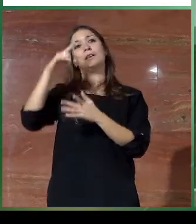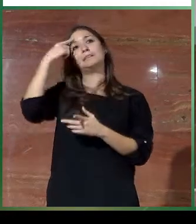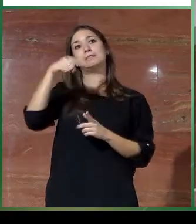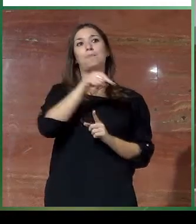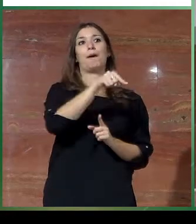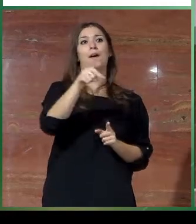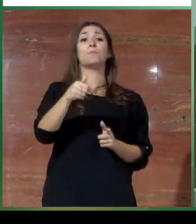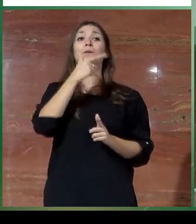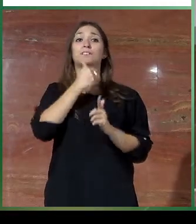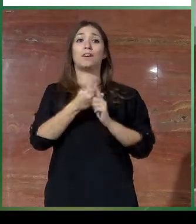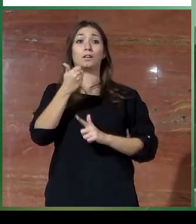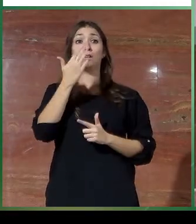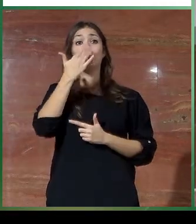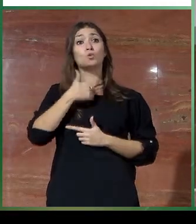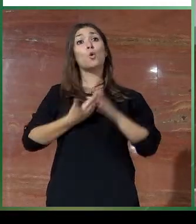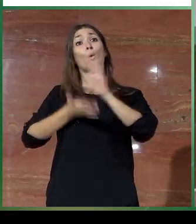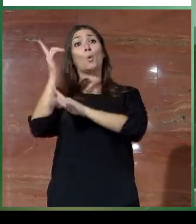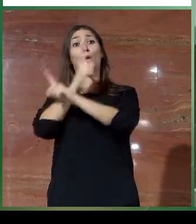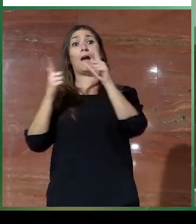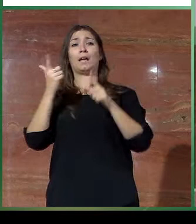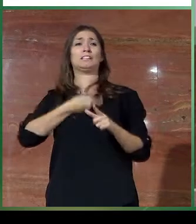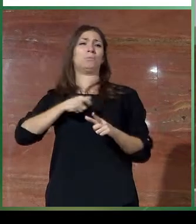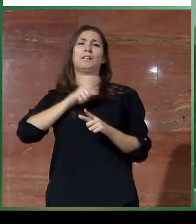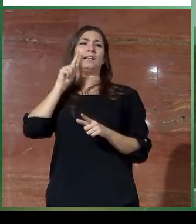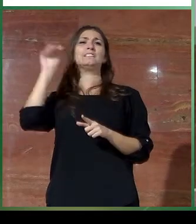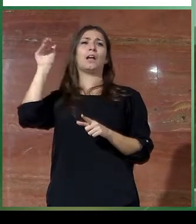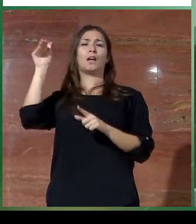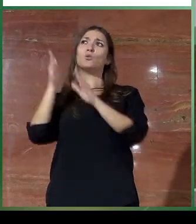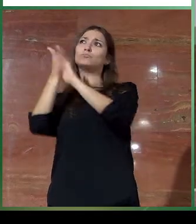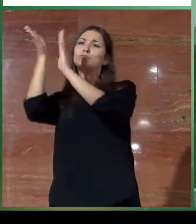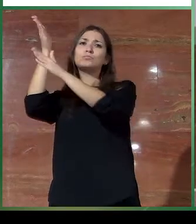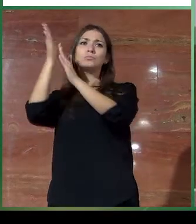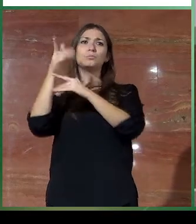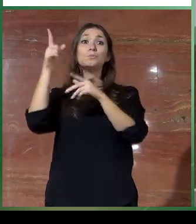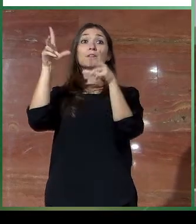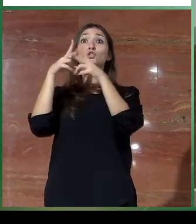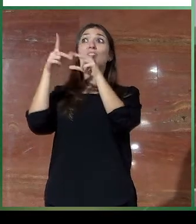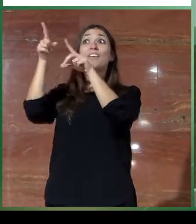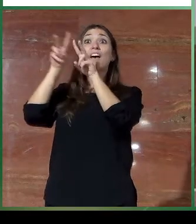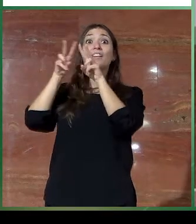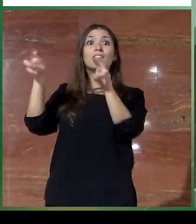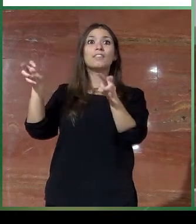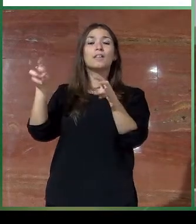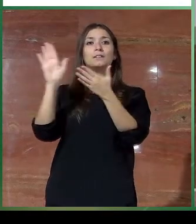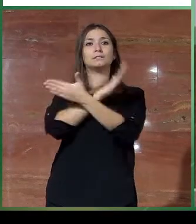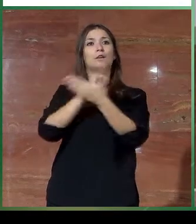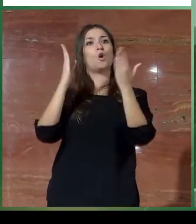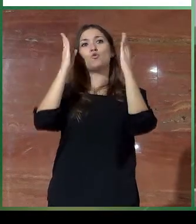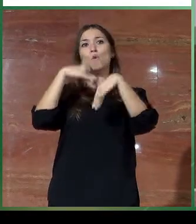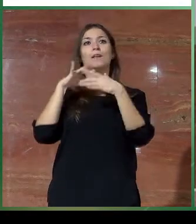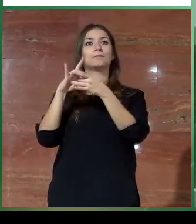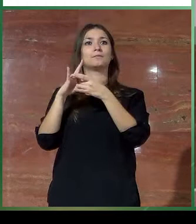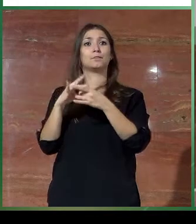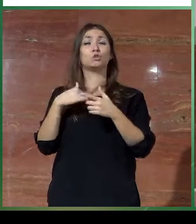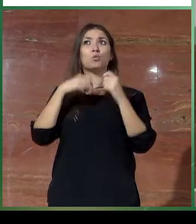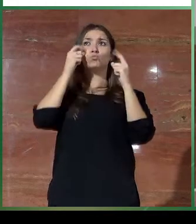fácil. Yo he viajado por otros países fuera de España en donde la sociedad desde el principio no está segregada. Yo he